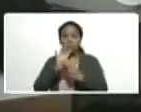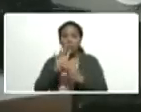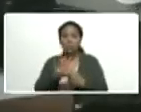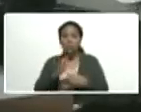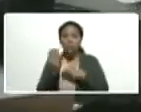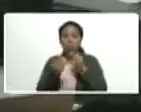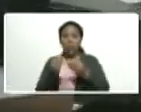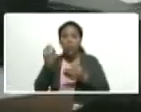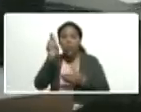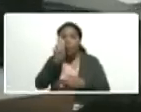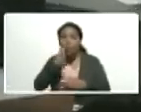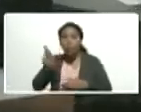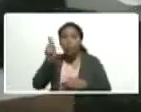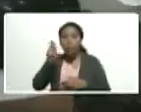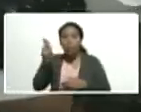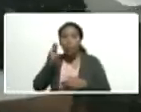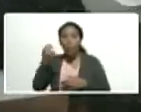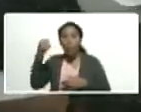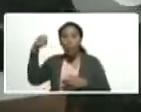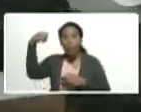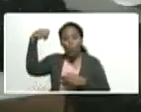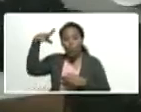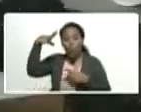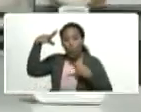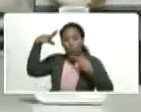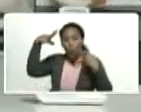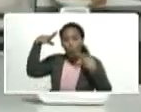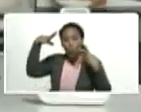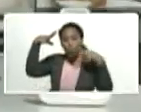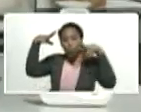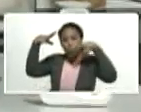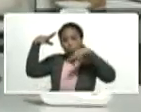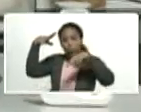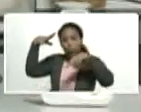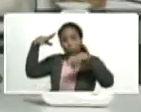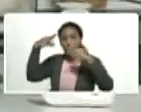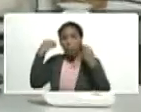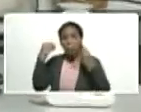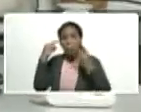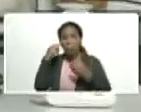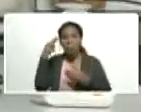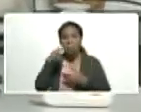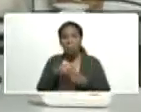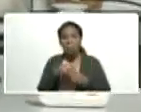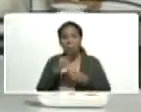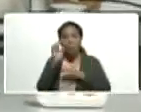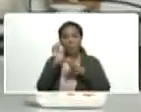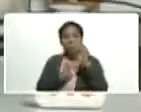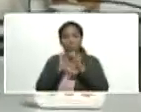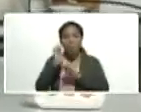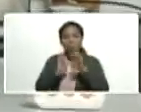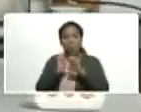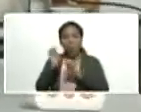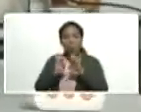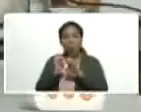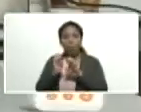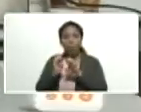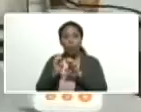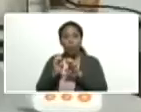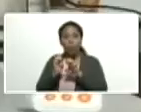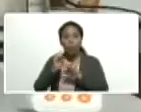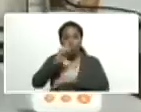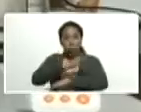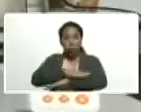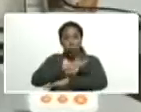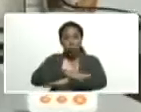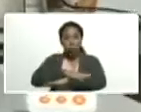utilizamos una luz roja que nos permite hacer pruebas específicas para evaluar las habilidades y aptitudes